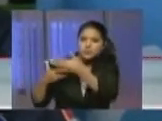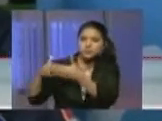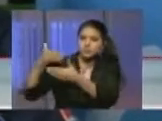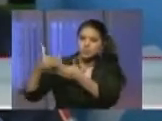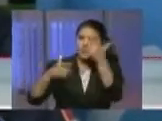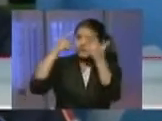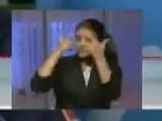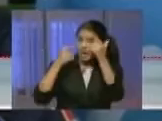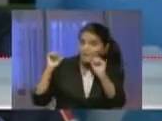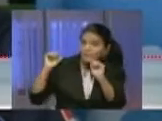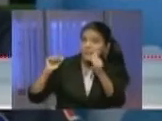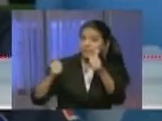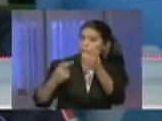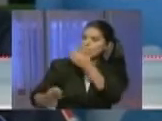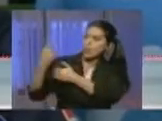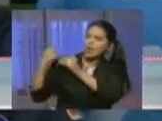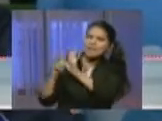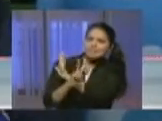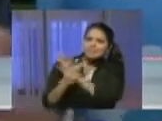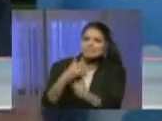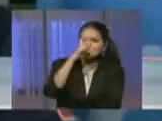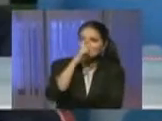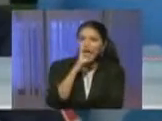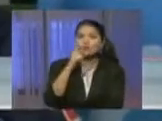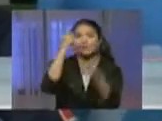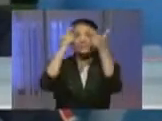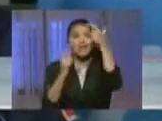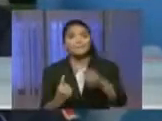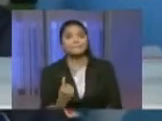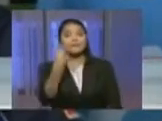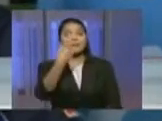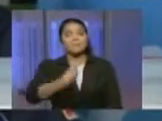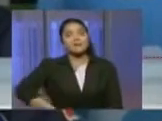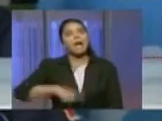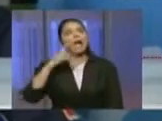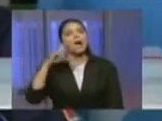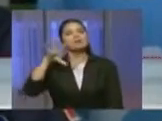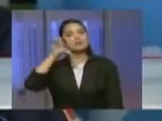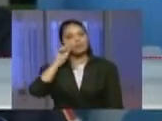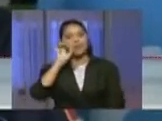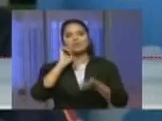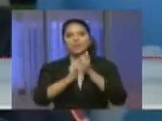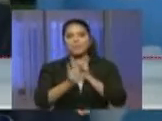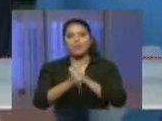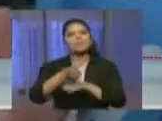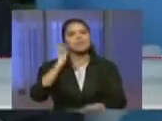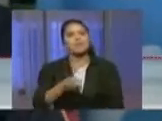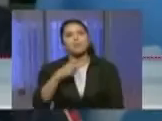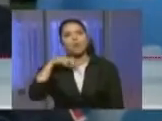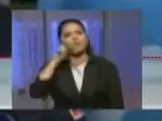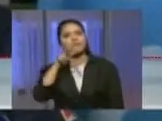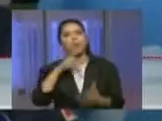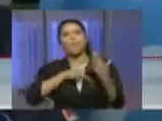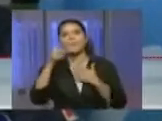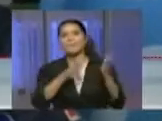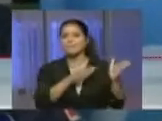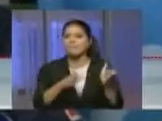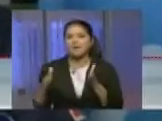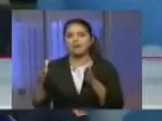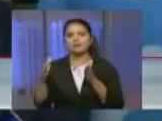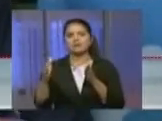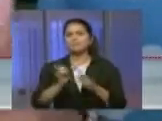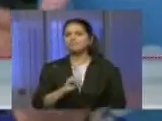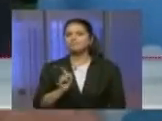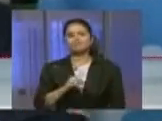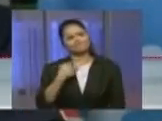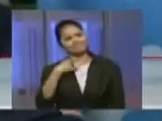país de hace 17 años Chávez fue el primer presidente que entendió que el deporte teníamos que verlo con una política de estado que no teníamos que verlo